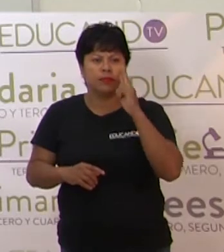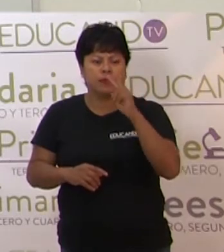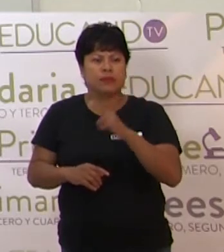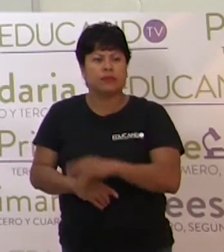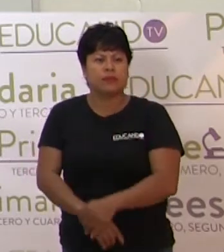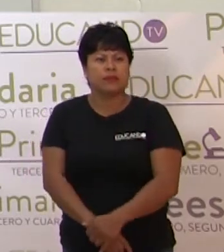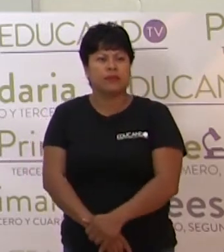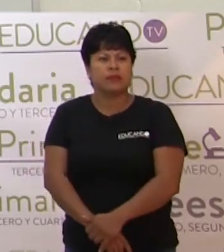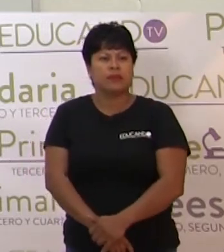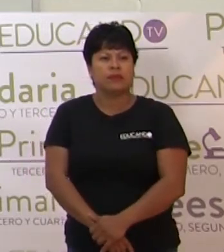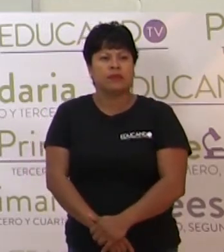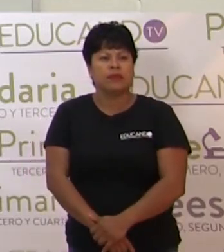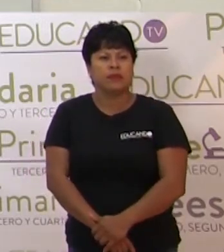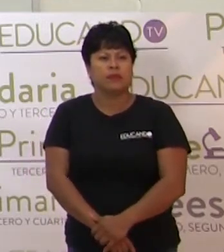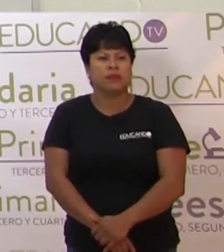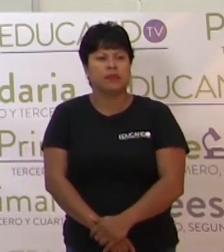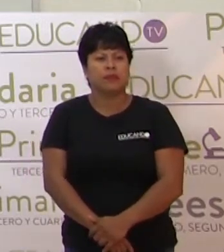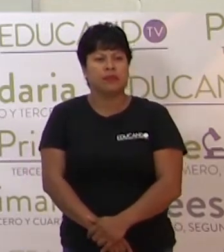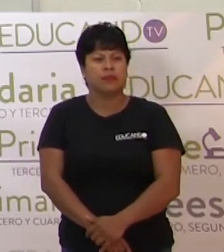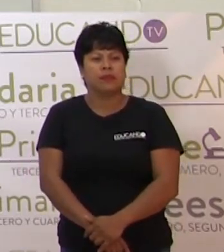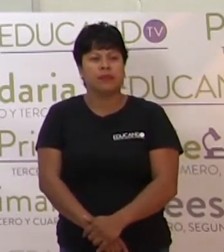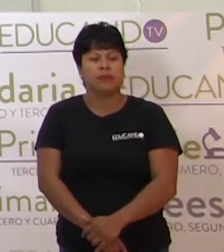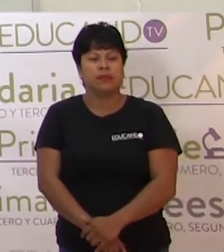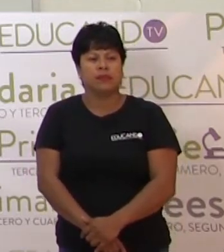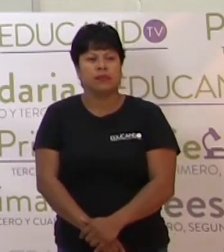siguiente concepto